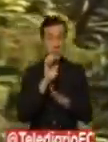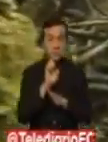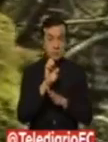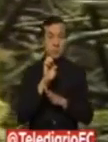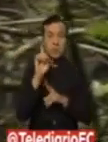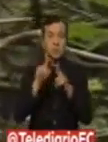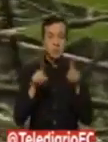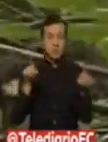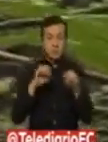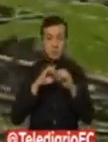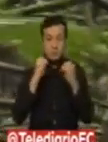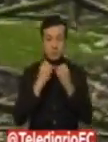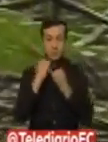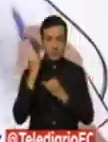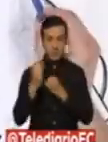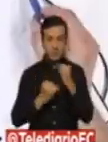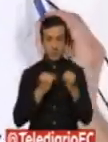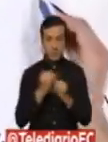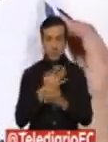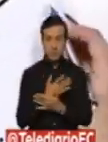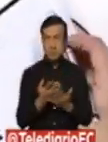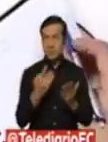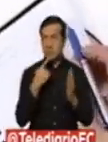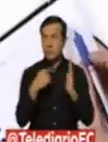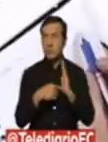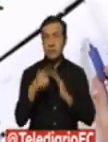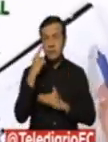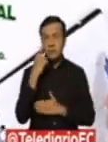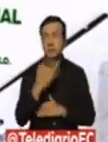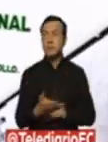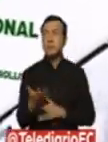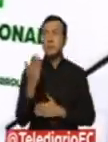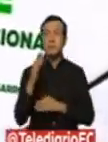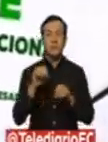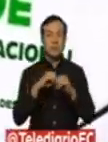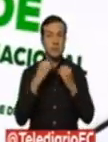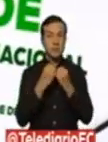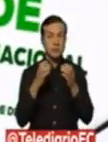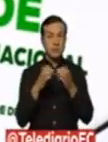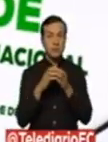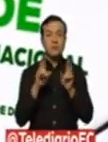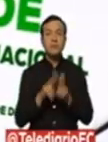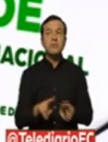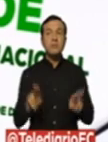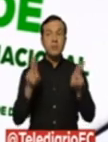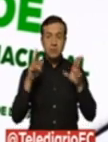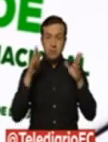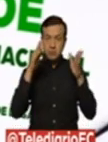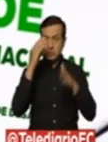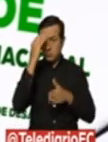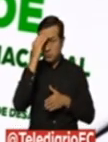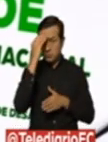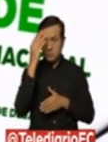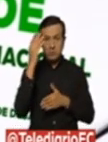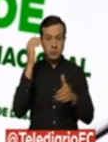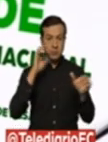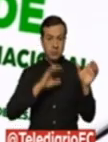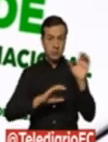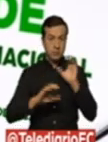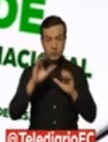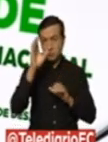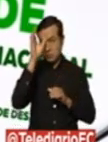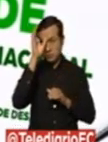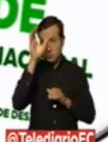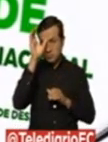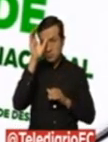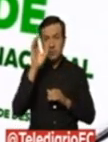y varios organismos internacionales entre los que se destacan la organización de las naciones unidas para la educación la ciencia y la cultura